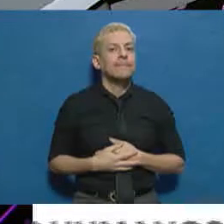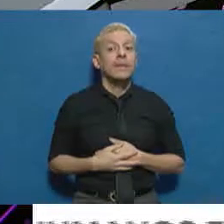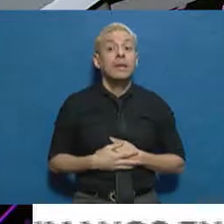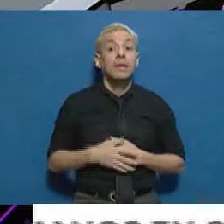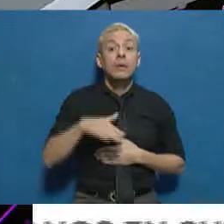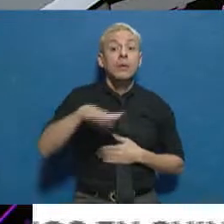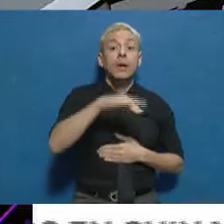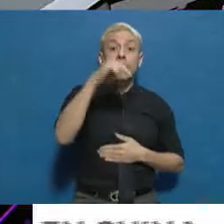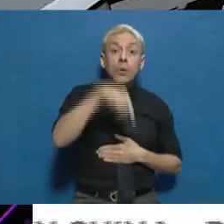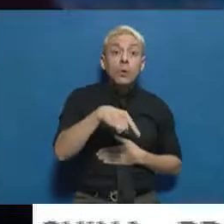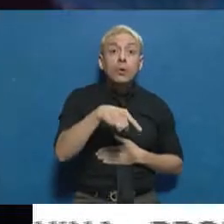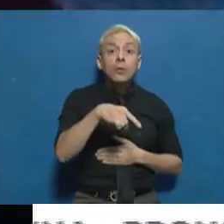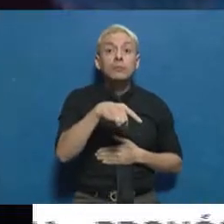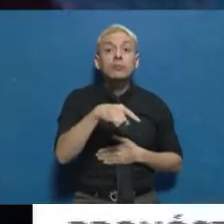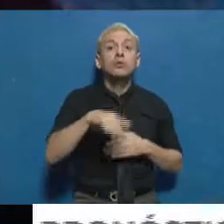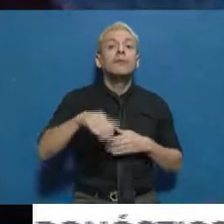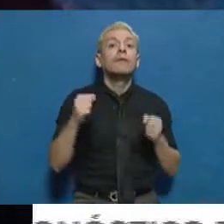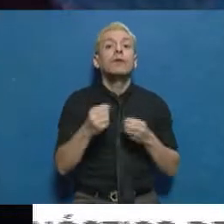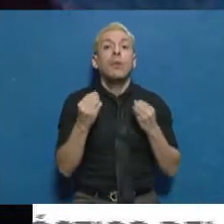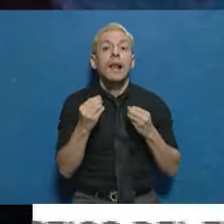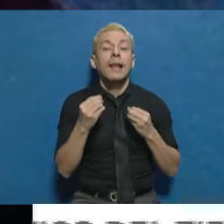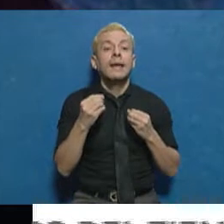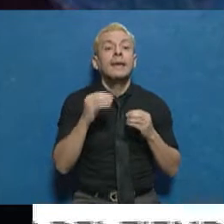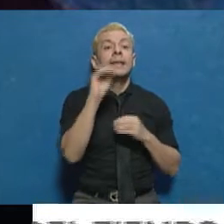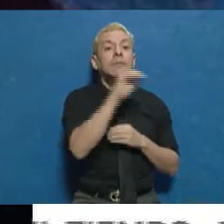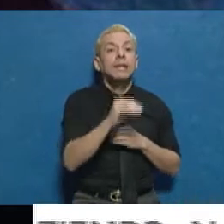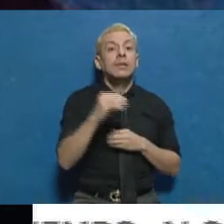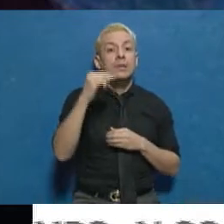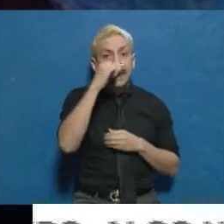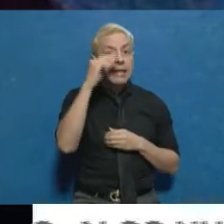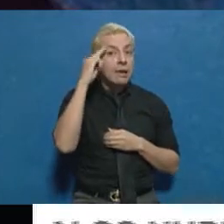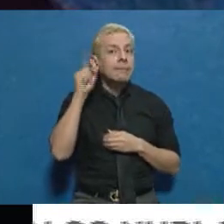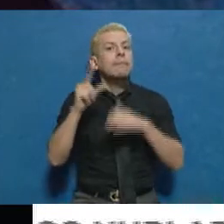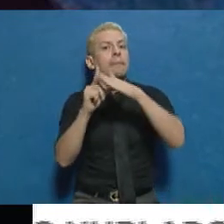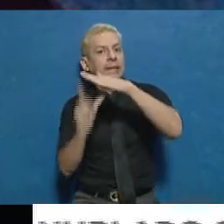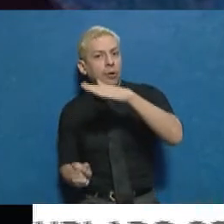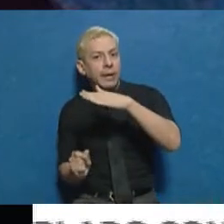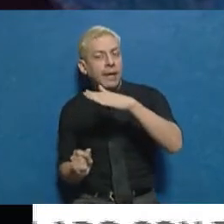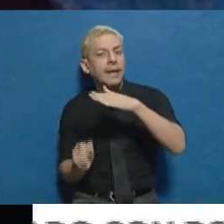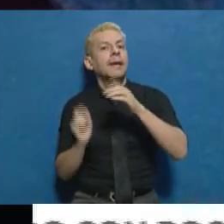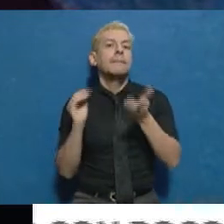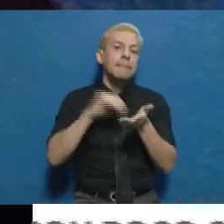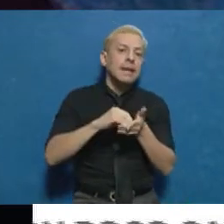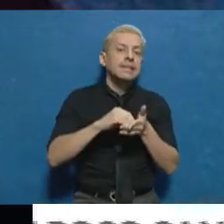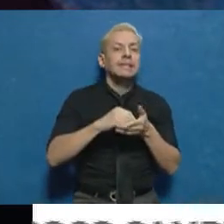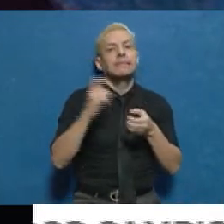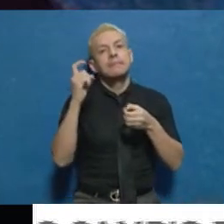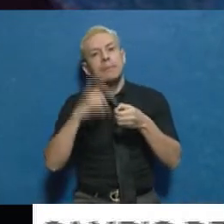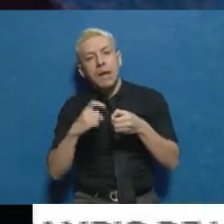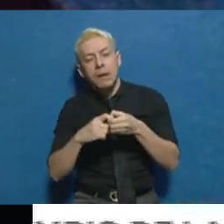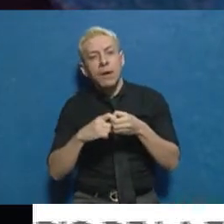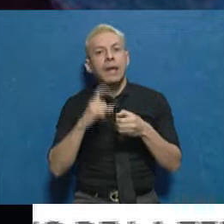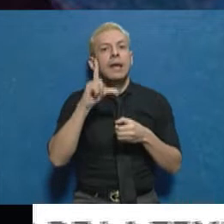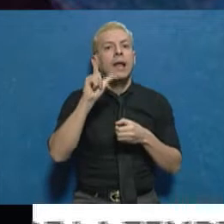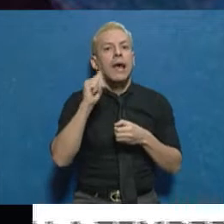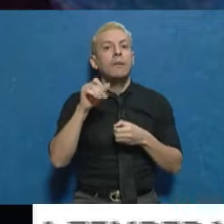actual que es alcanzado por esta zona fría son 79 departamentos de la Patagonia, más La Puna y Malargüe. Estas son las zonas que hoy ya